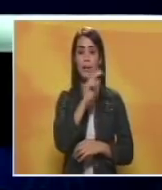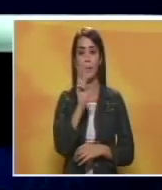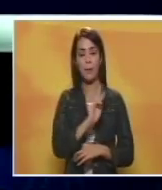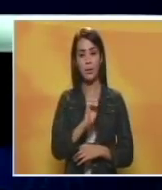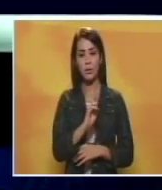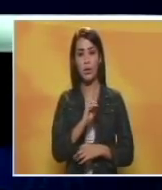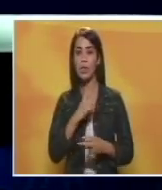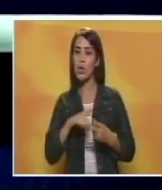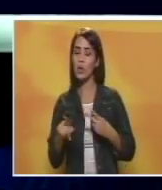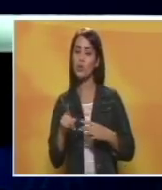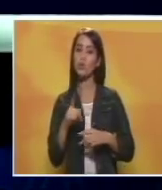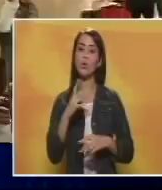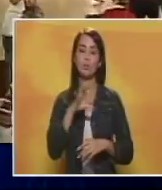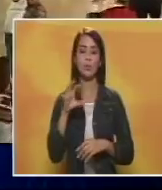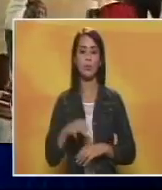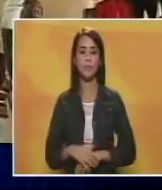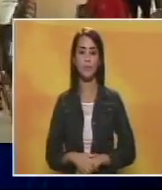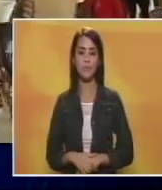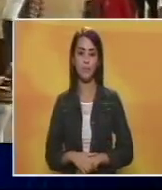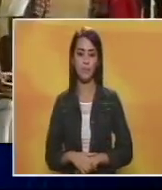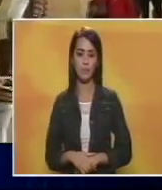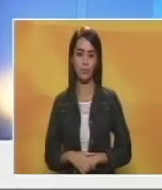Venezuela y el resto del continente.